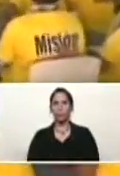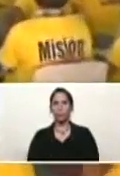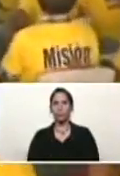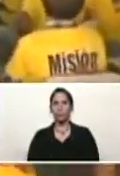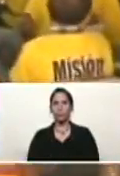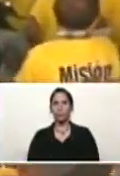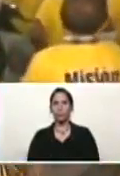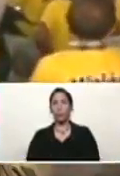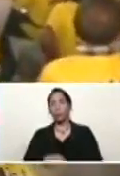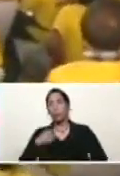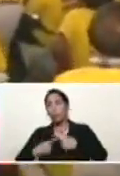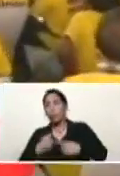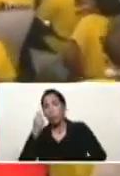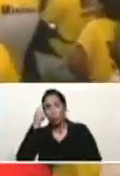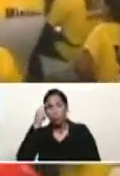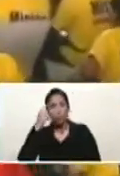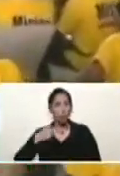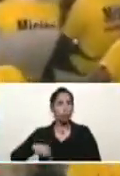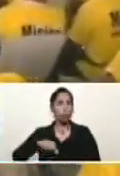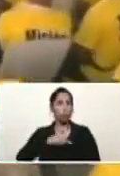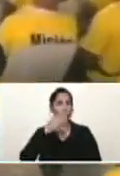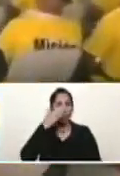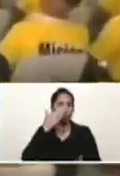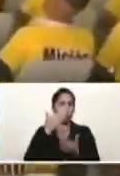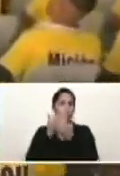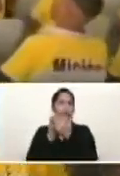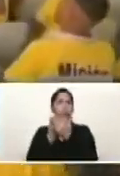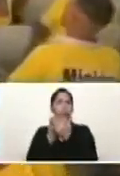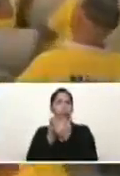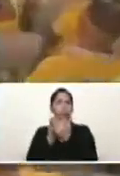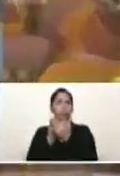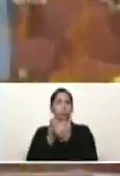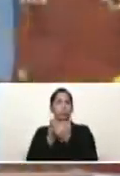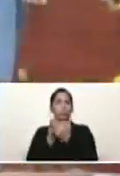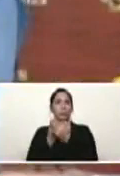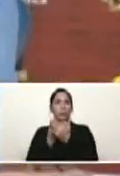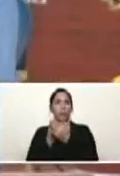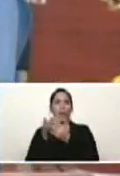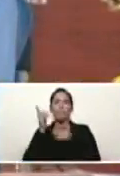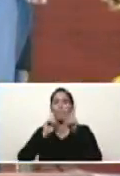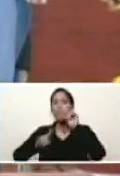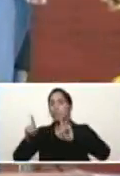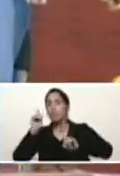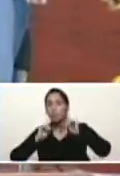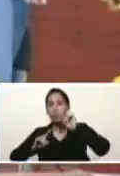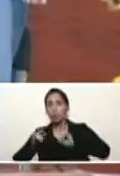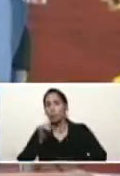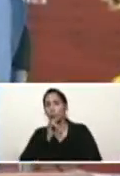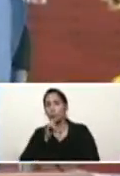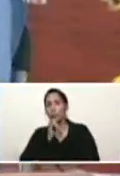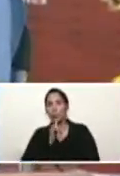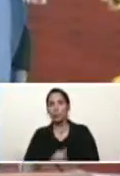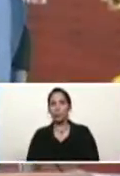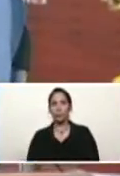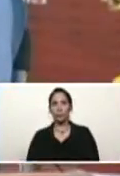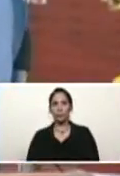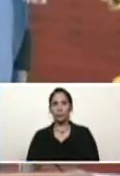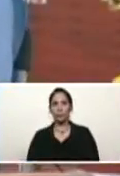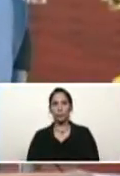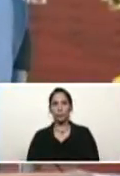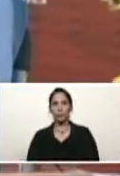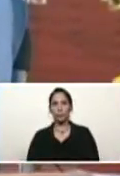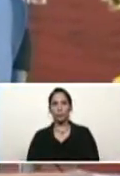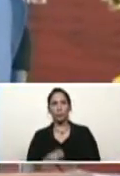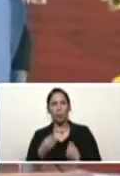Porque todos los días estamos enfrentando los fake news. Así que se dice. ¿Quién habla inglés? ¿Cómo